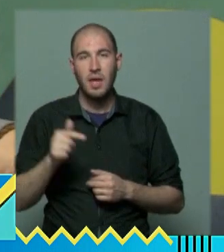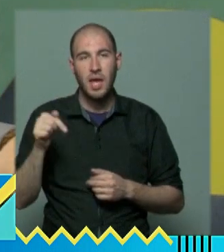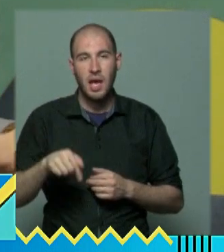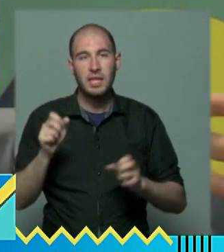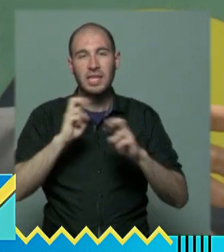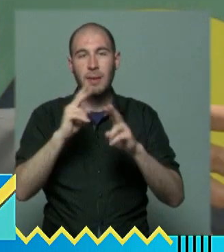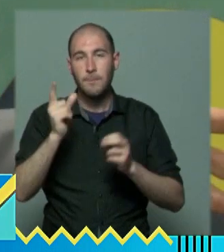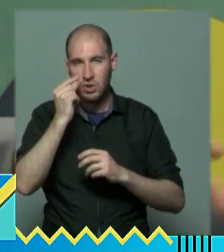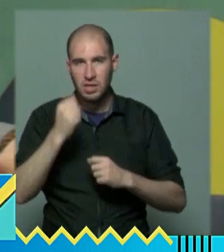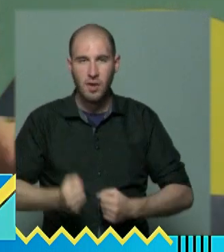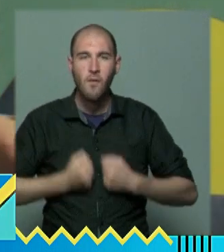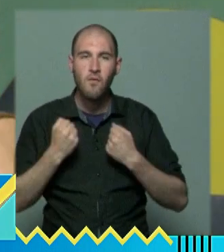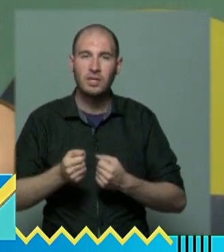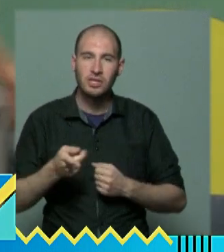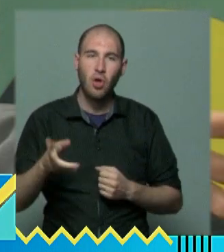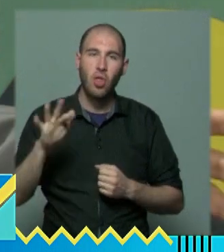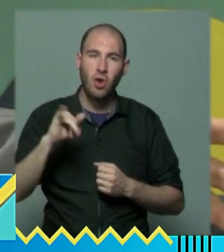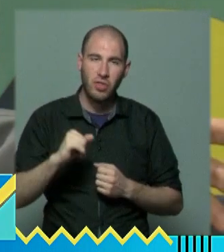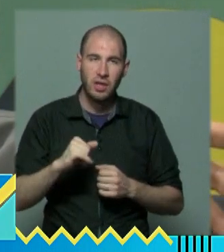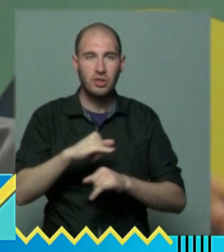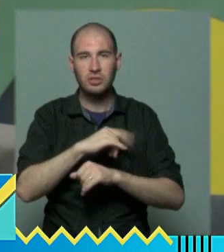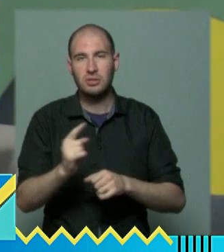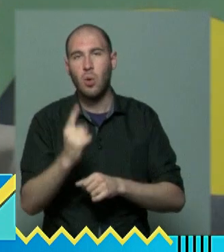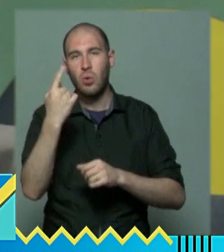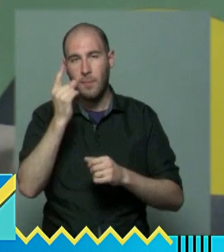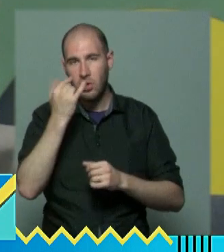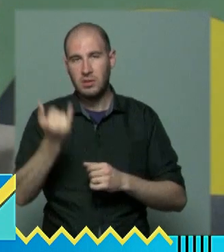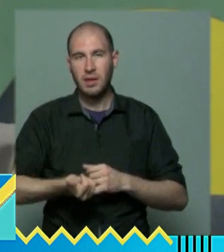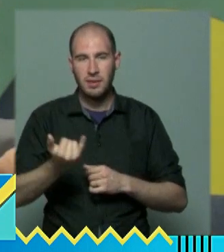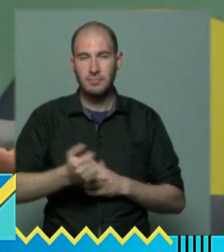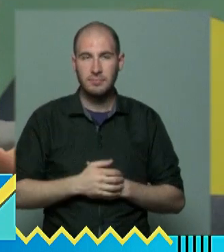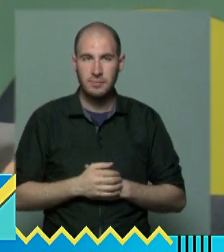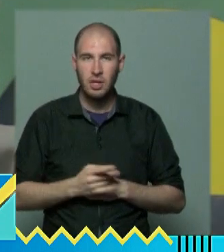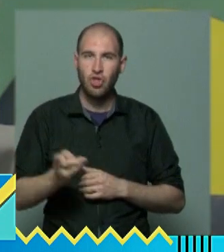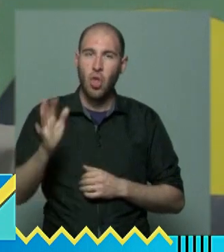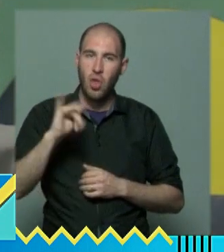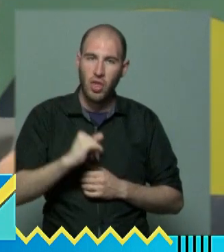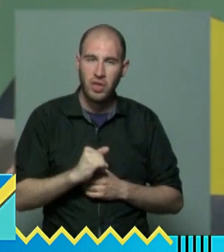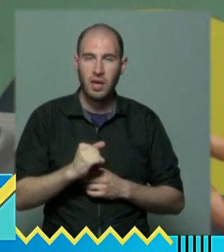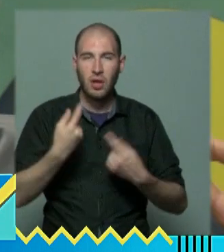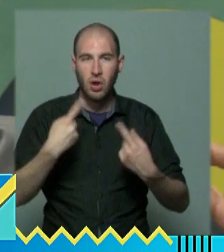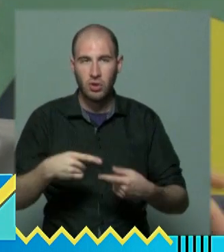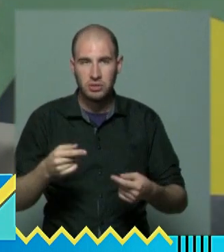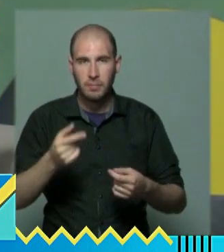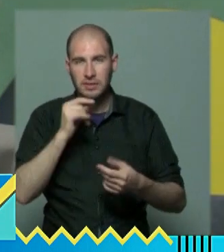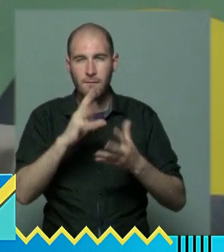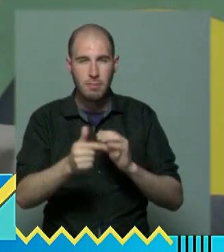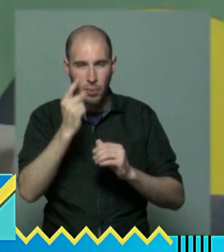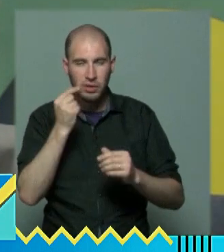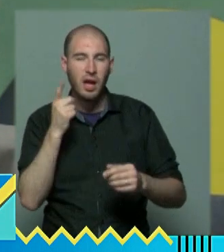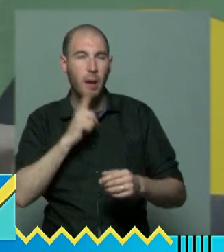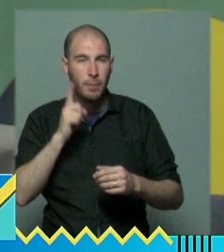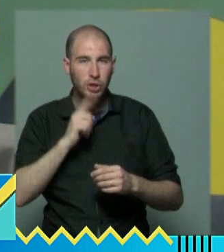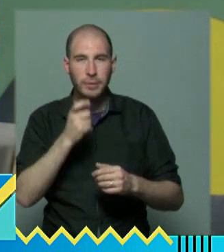situación política muy fuerte. Todos los días hay una noticia política. Todos los días hay algo que se politiza de alguna manera, desde